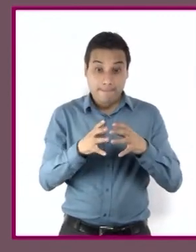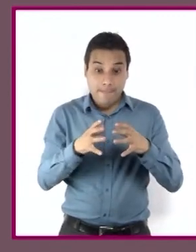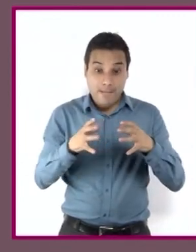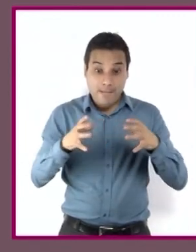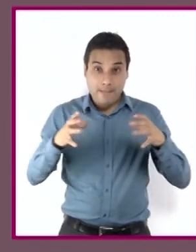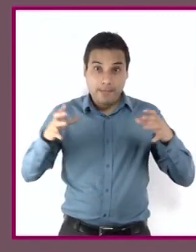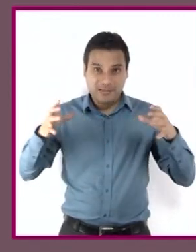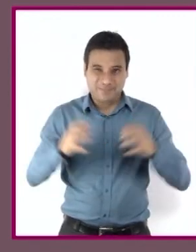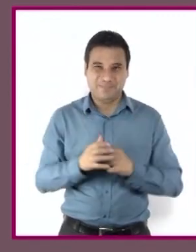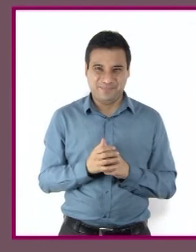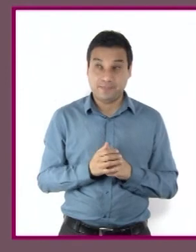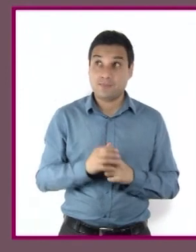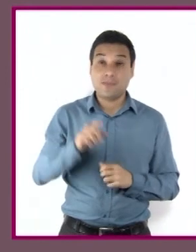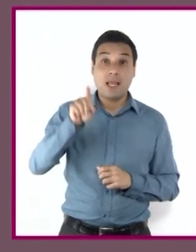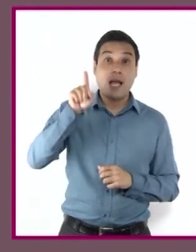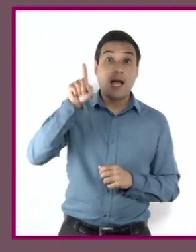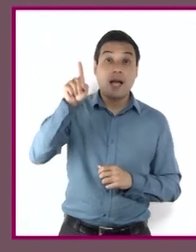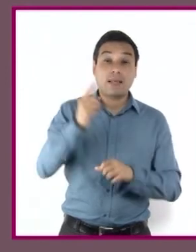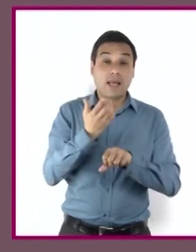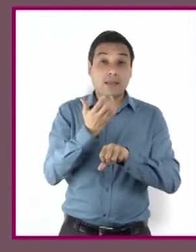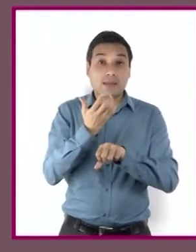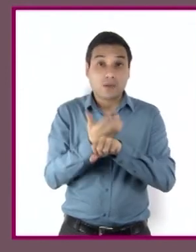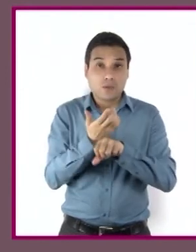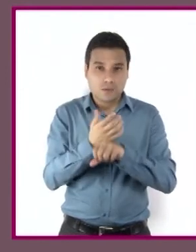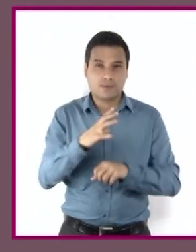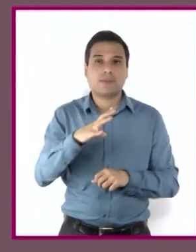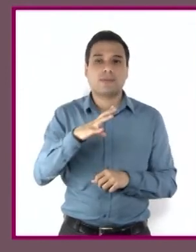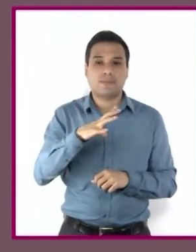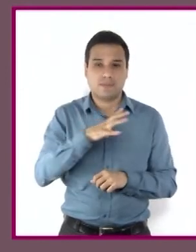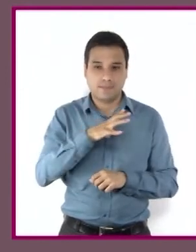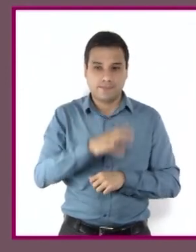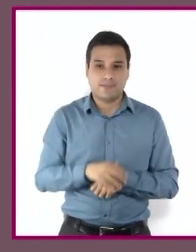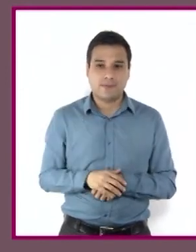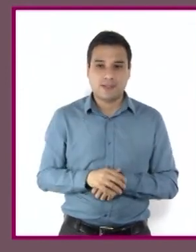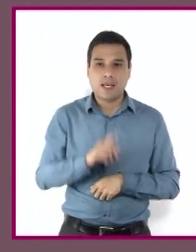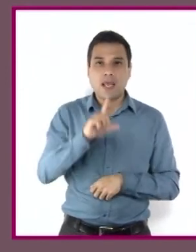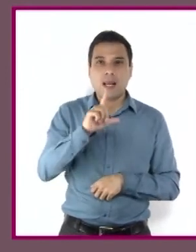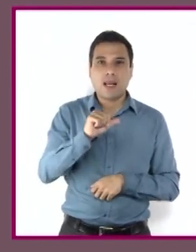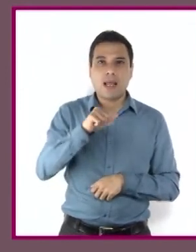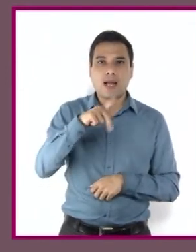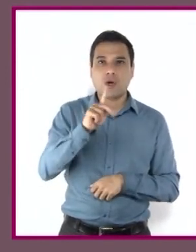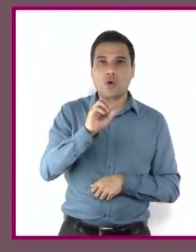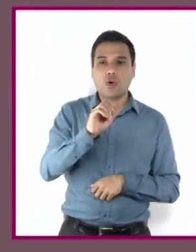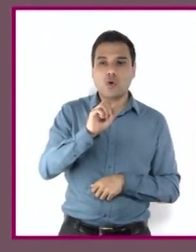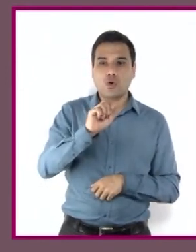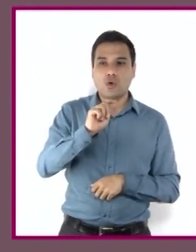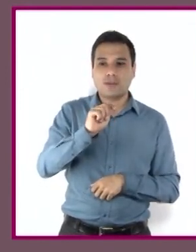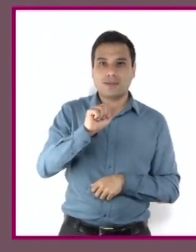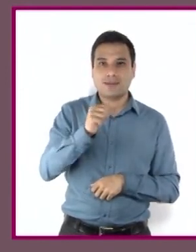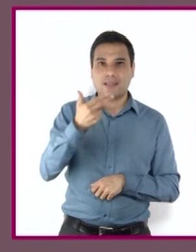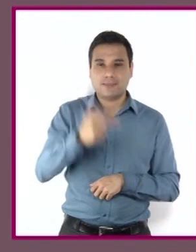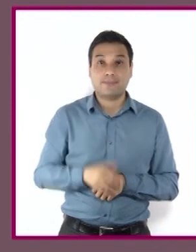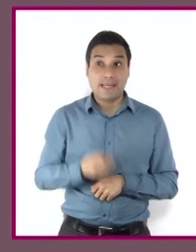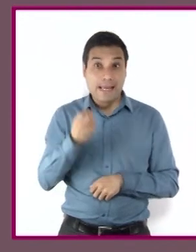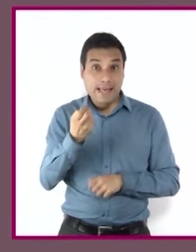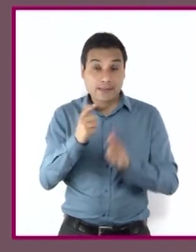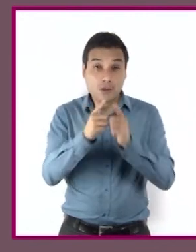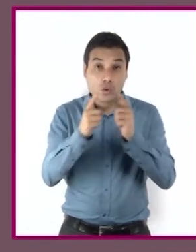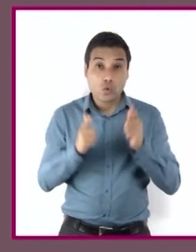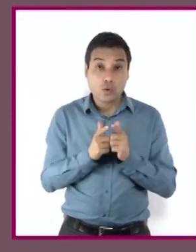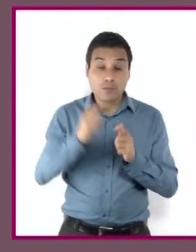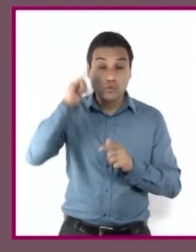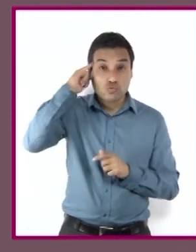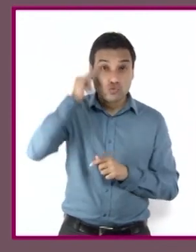las praderas de Estados Unidos de América, vivían los lakotas? Este grupo étnico explicaba que el origen del